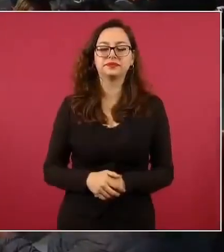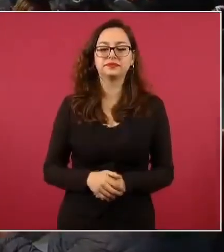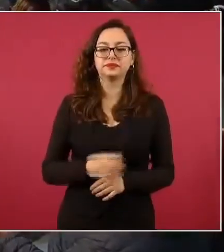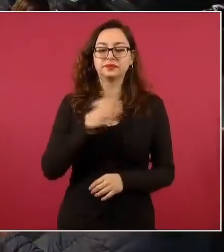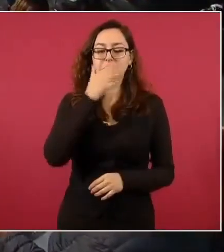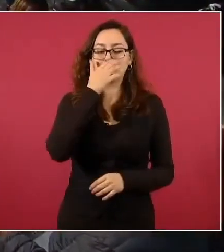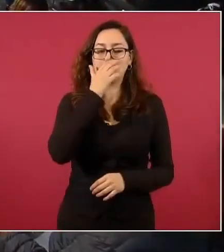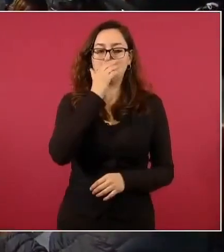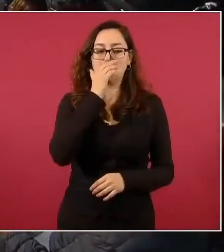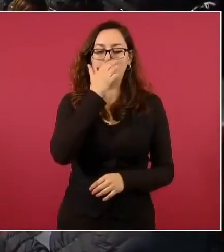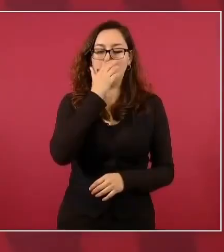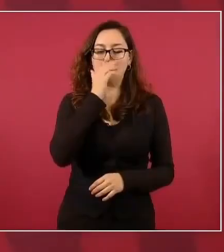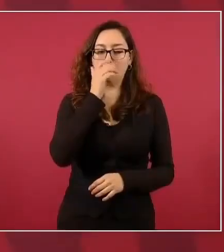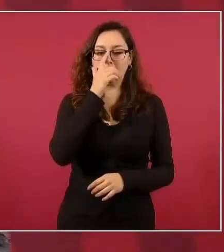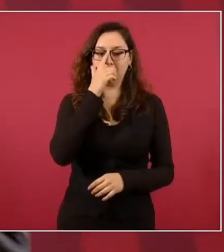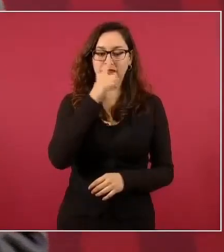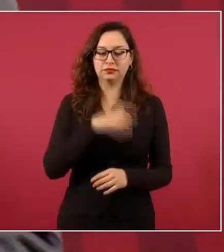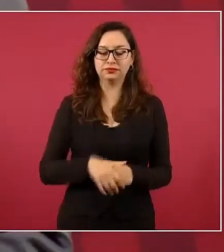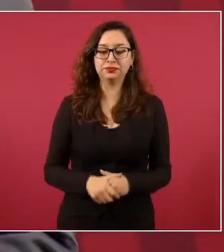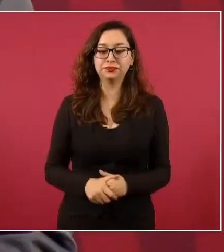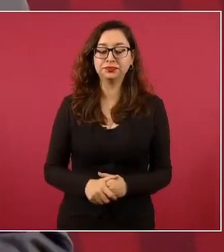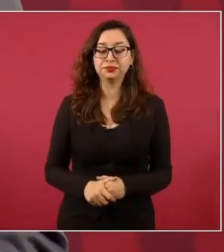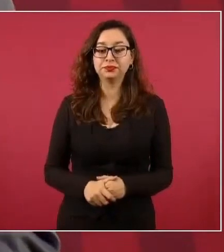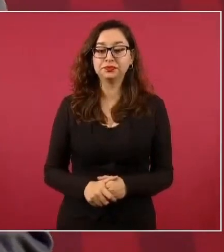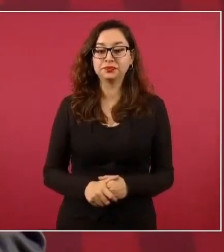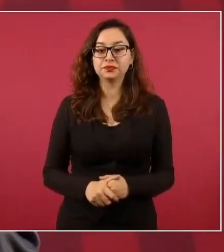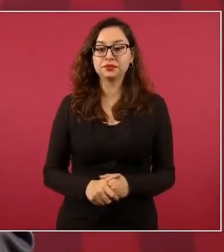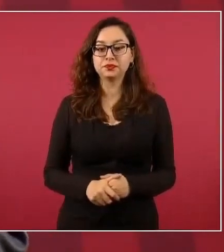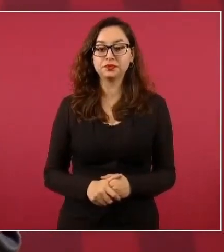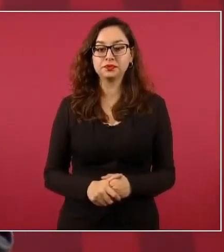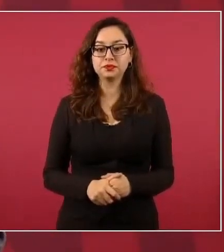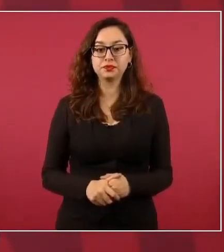En Macuspana, como dijo la señora.